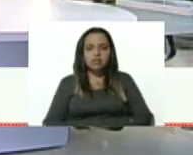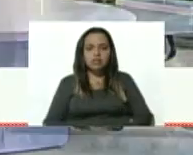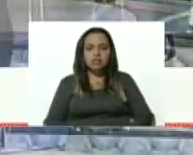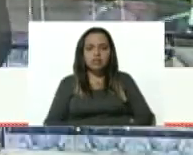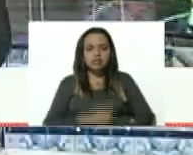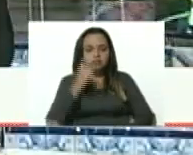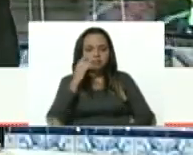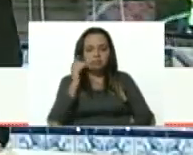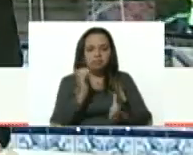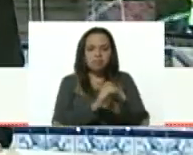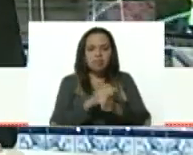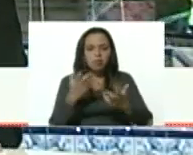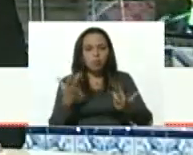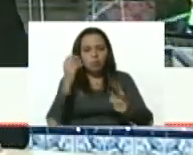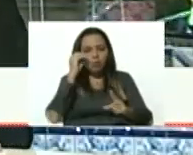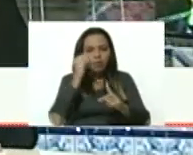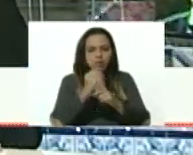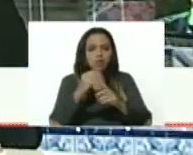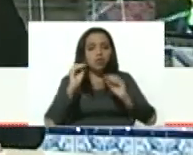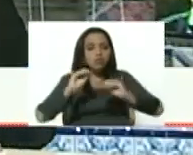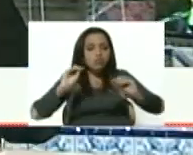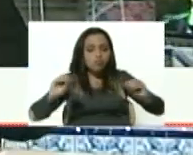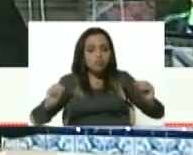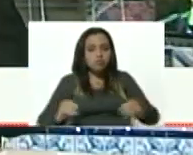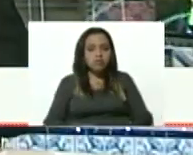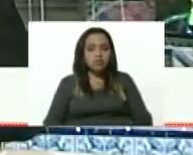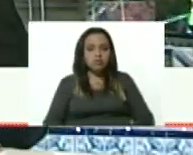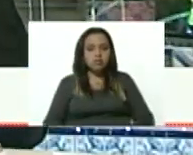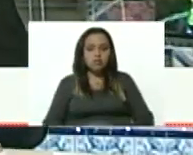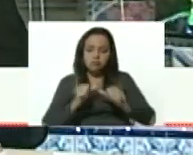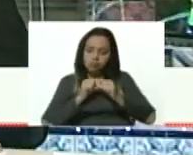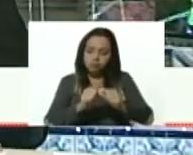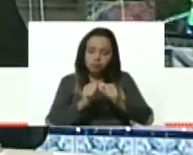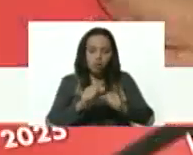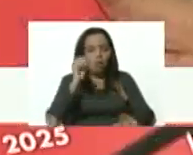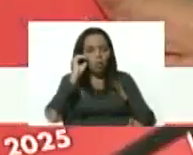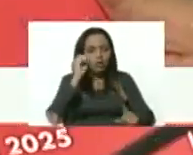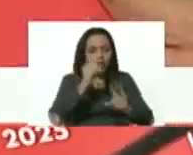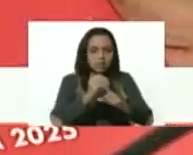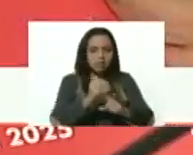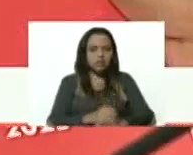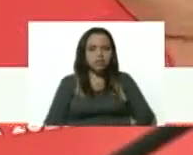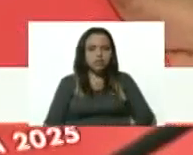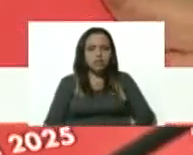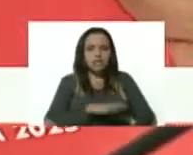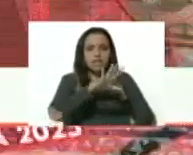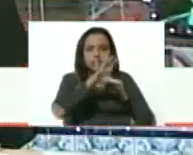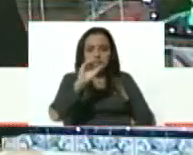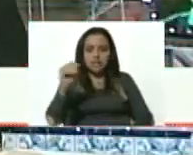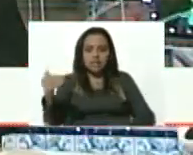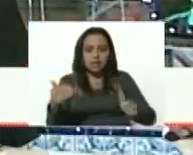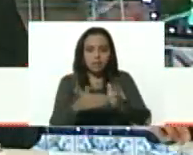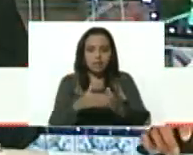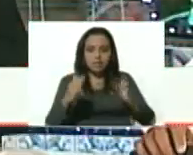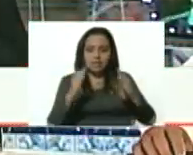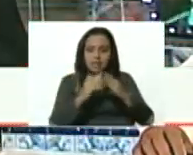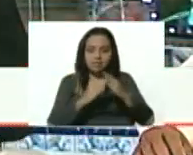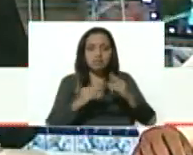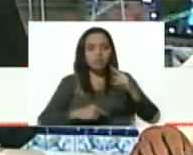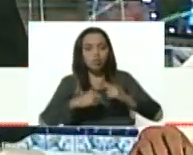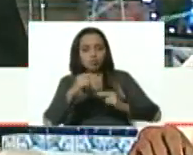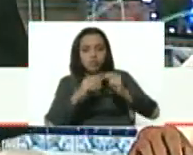de los años sucesivos, yo anuncio que mantengo la meta de 500.000 viviendas